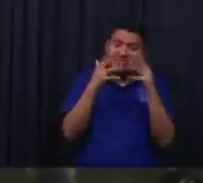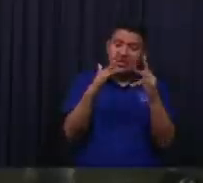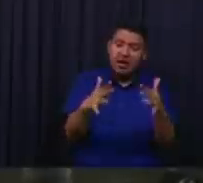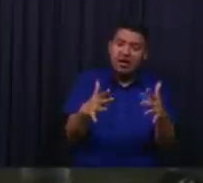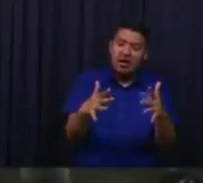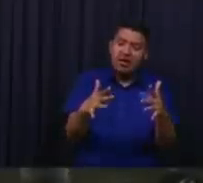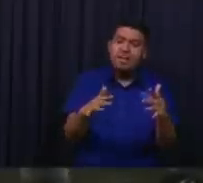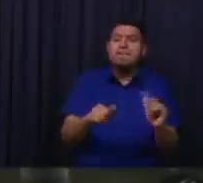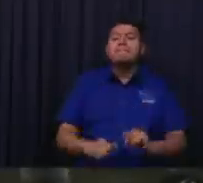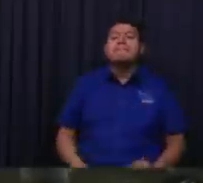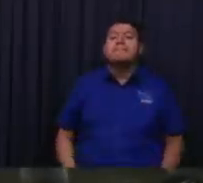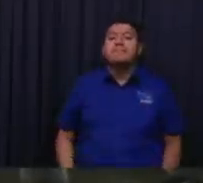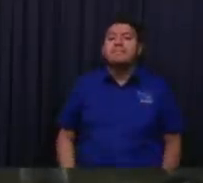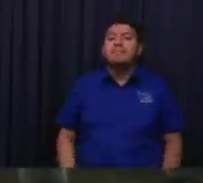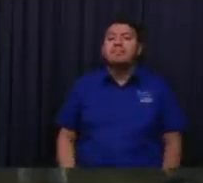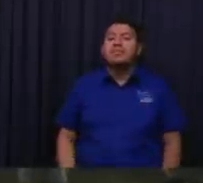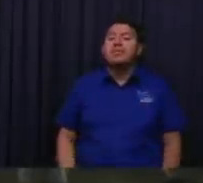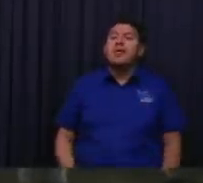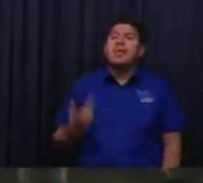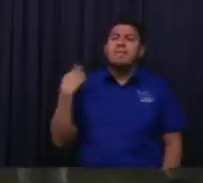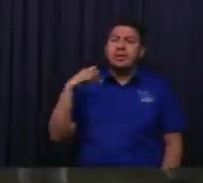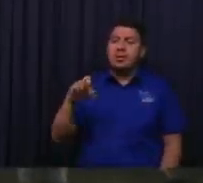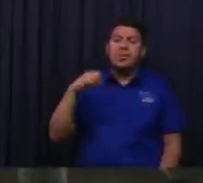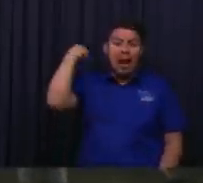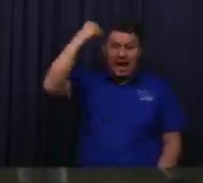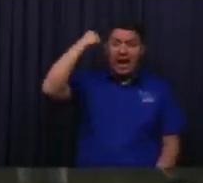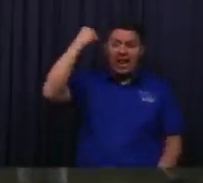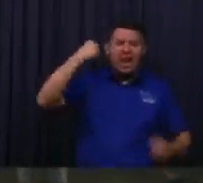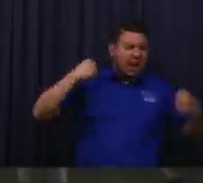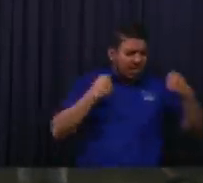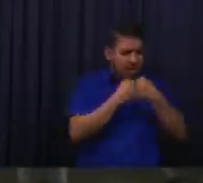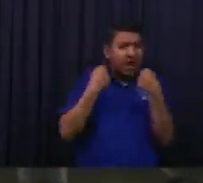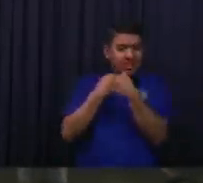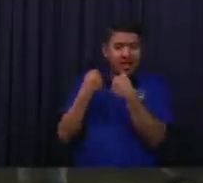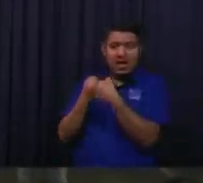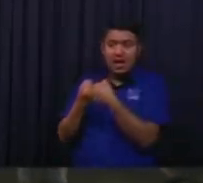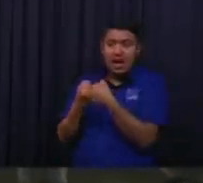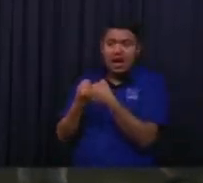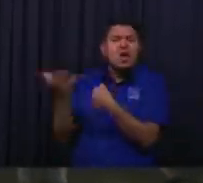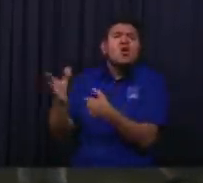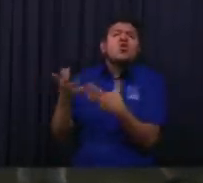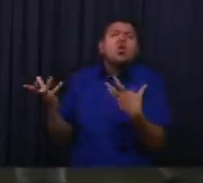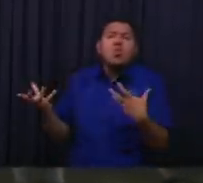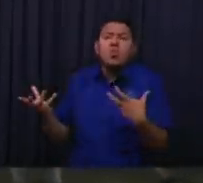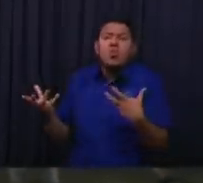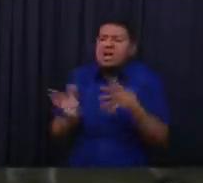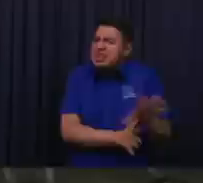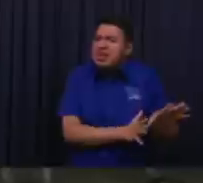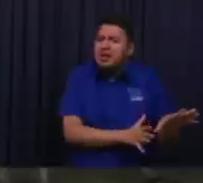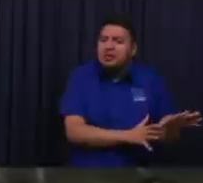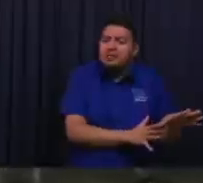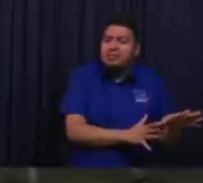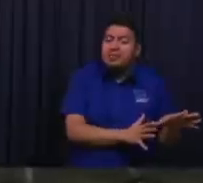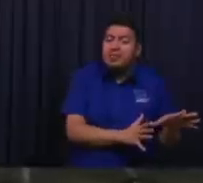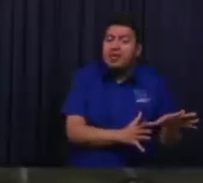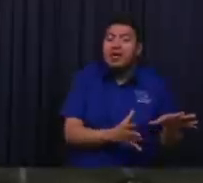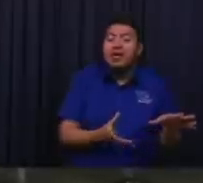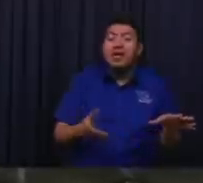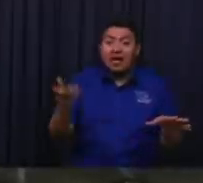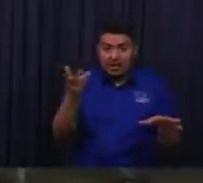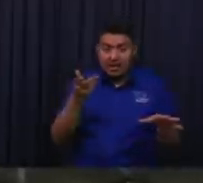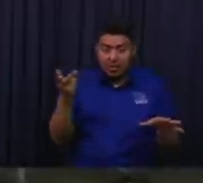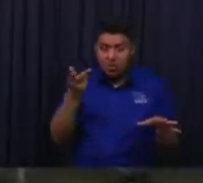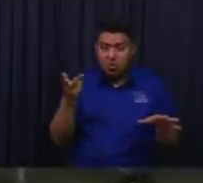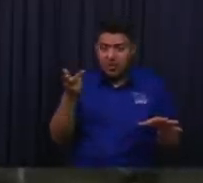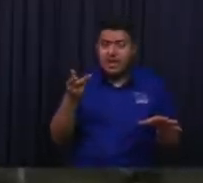podamos ganar la batalla, nos tenemos que tomar la sangre que viene de ese vino, de ese viñedo, de